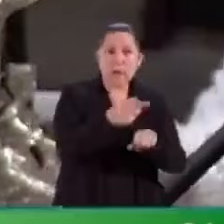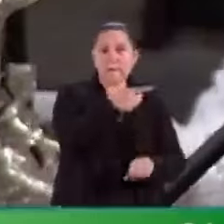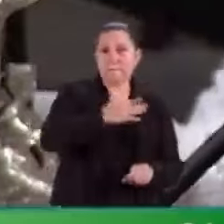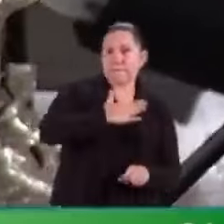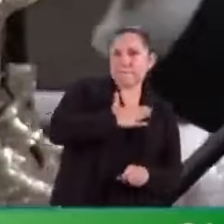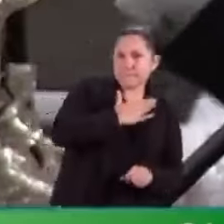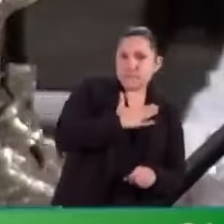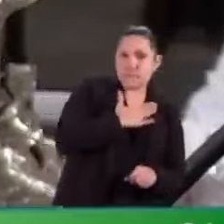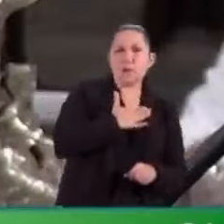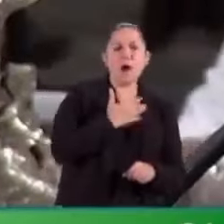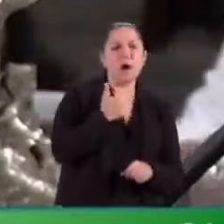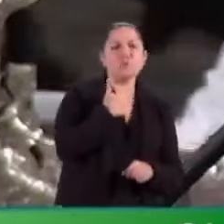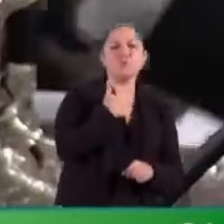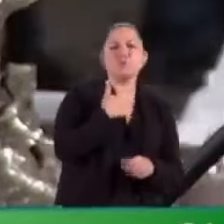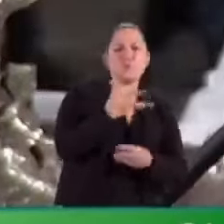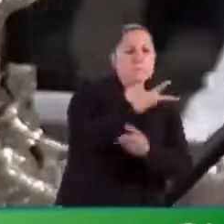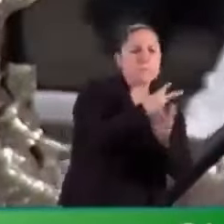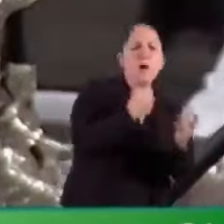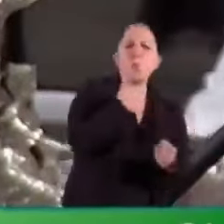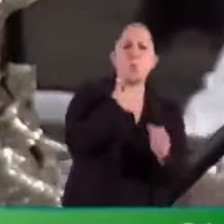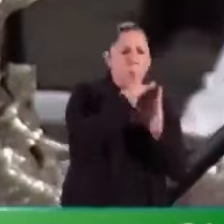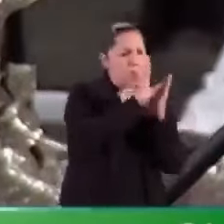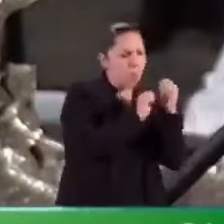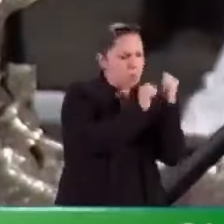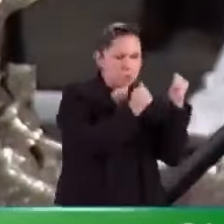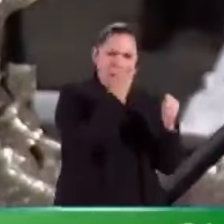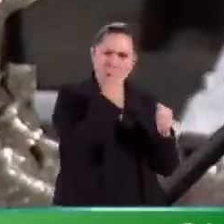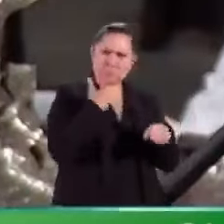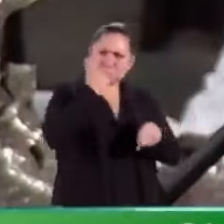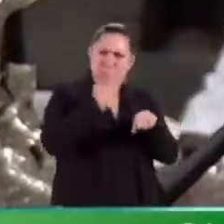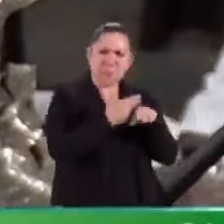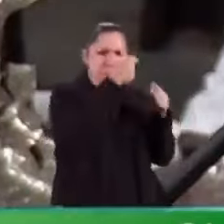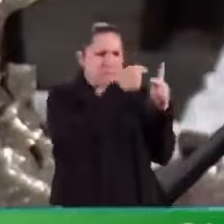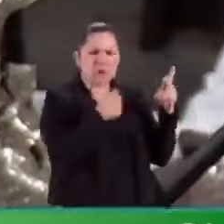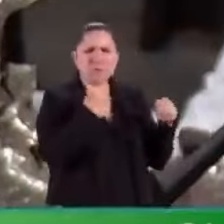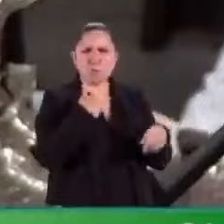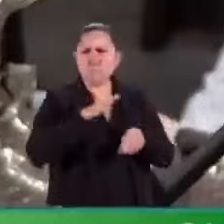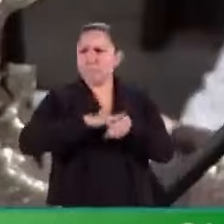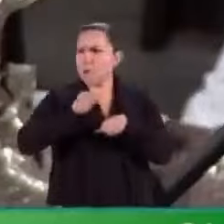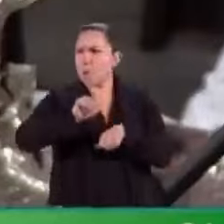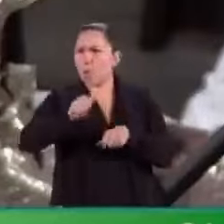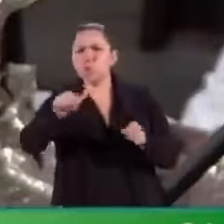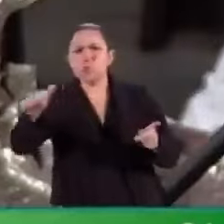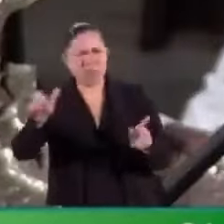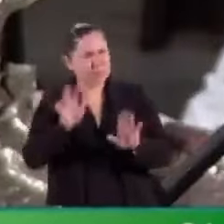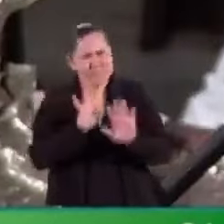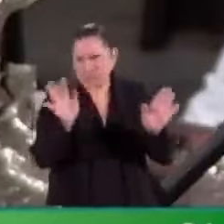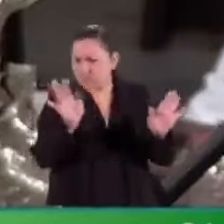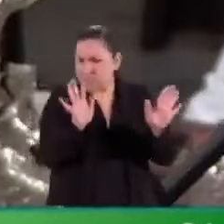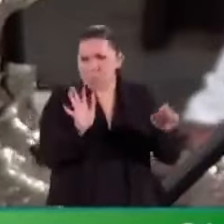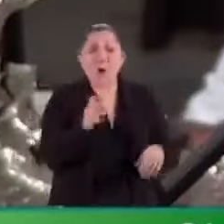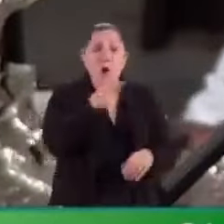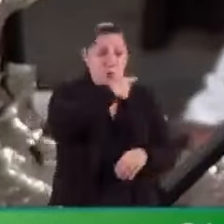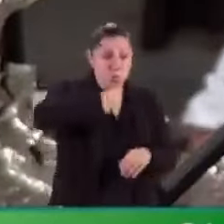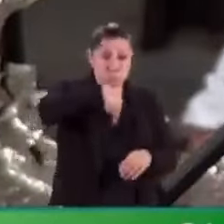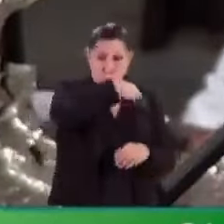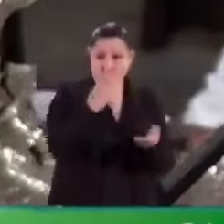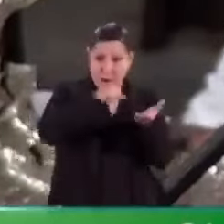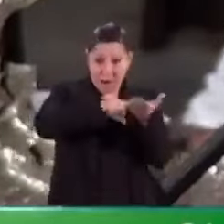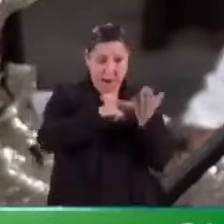sus poderes metaconstitucionales. En ninguna parte de la reforma se plantea transferir funciones